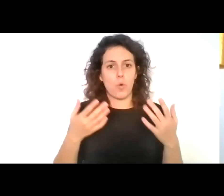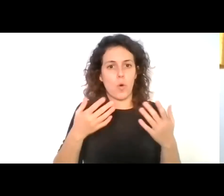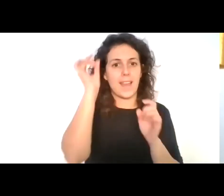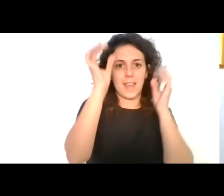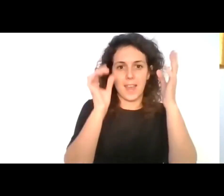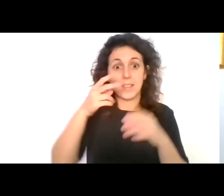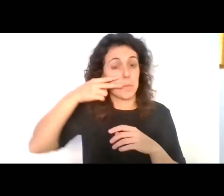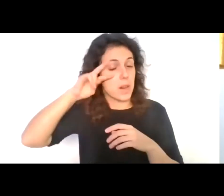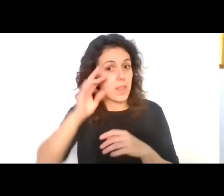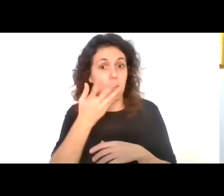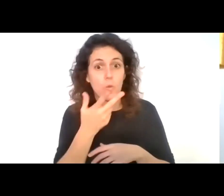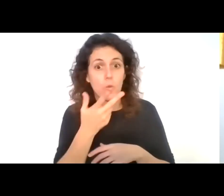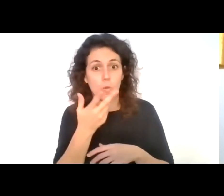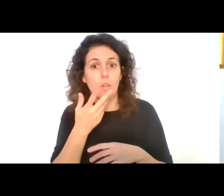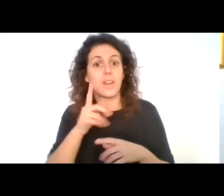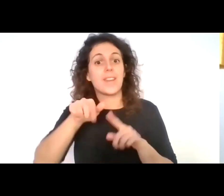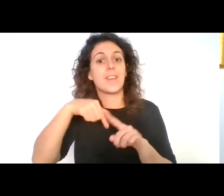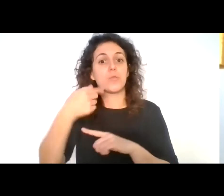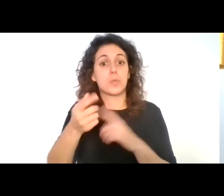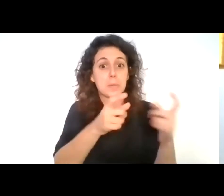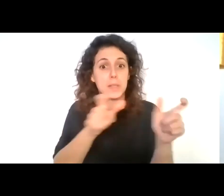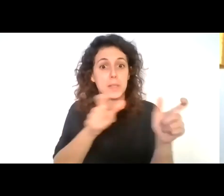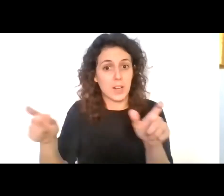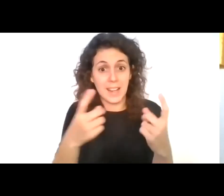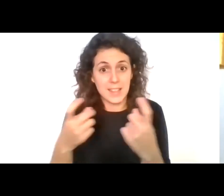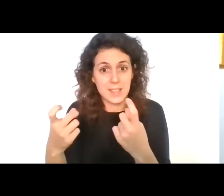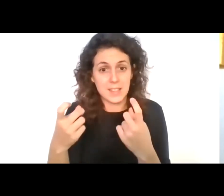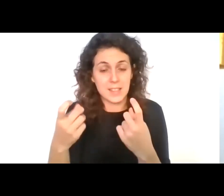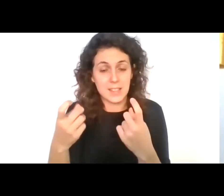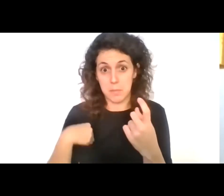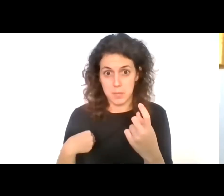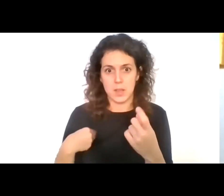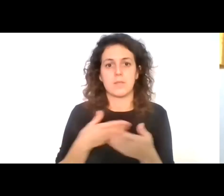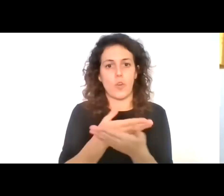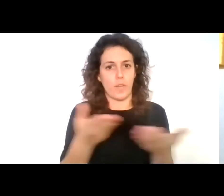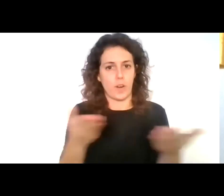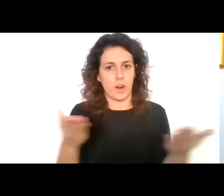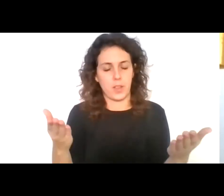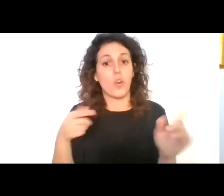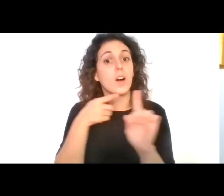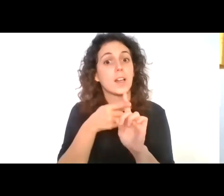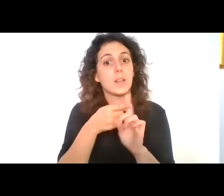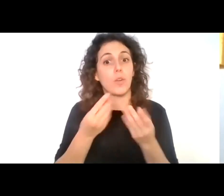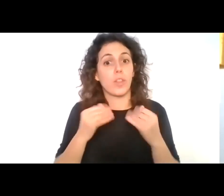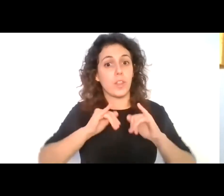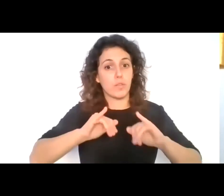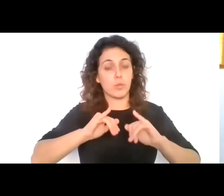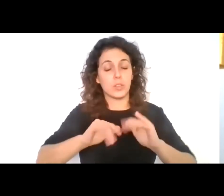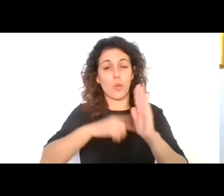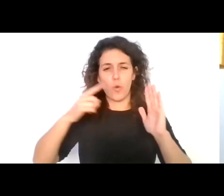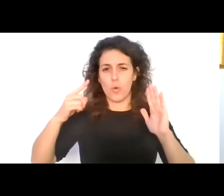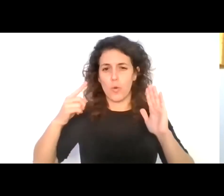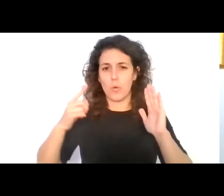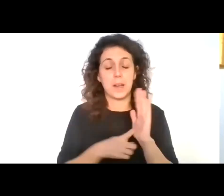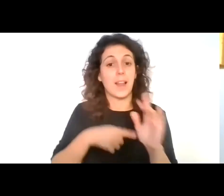y ponerlas al servicio de las personas que necesitan de ellas para poder disfrutar de manera plena de todos los destinos que hoy tenemos la